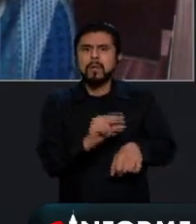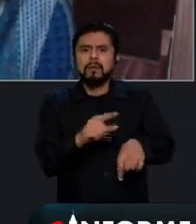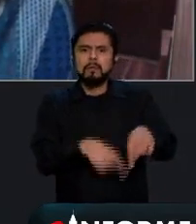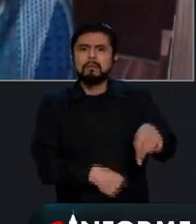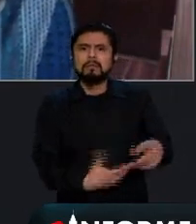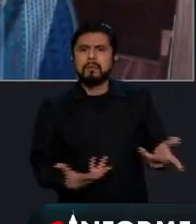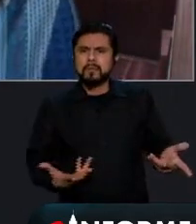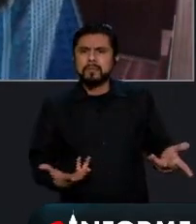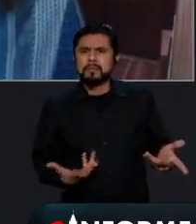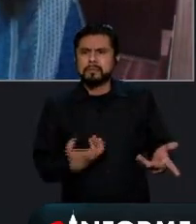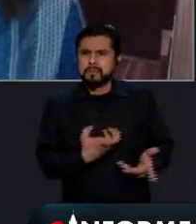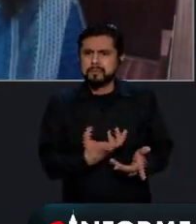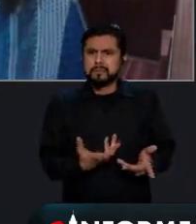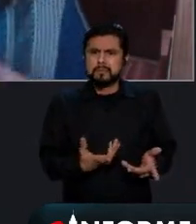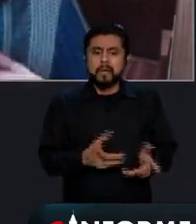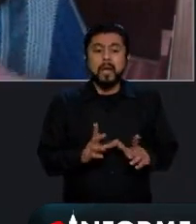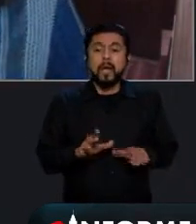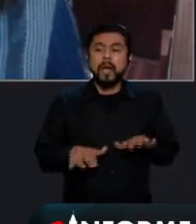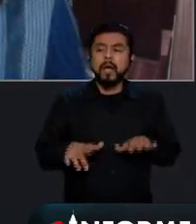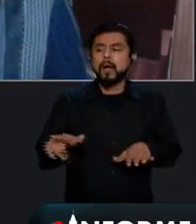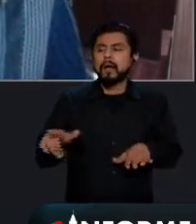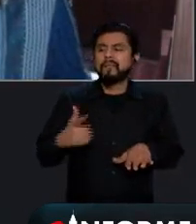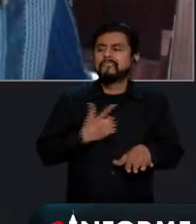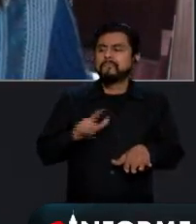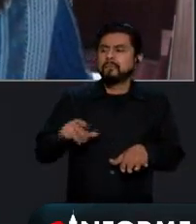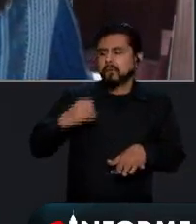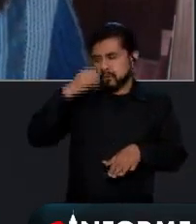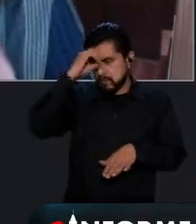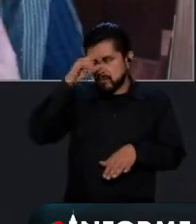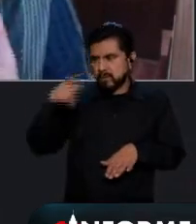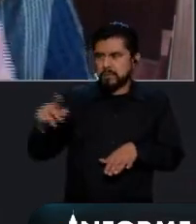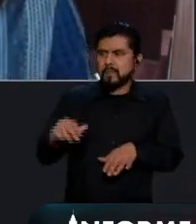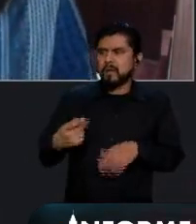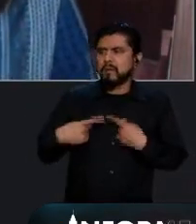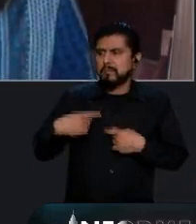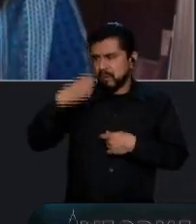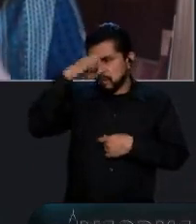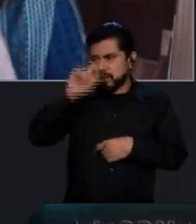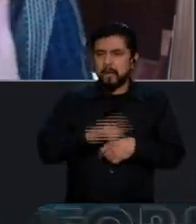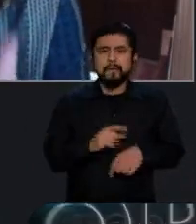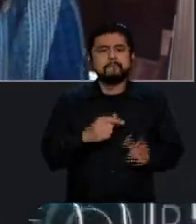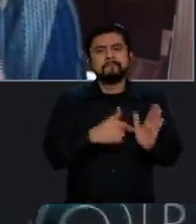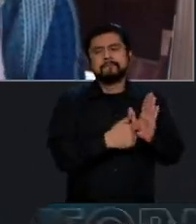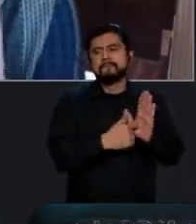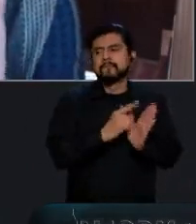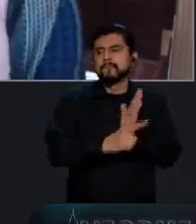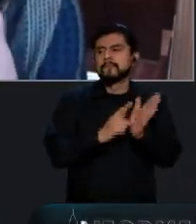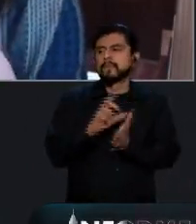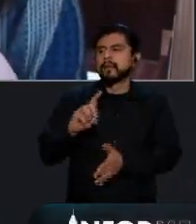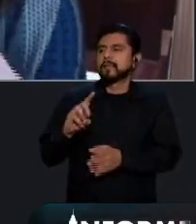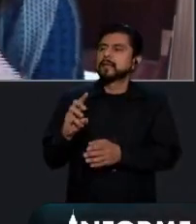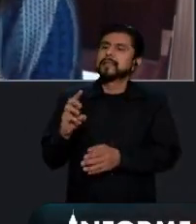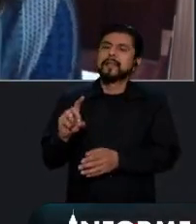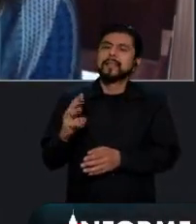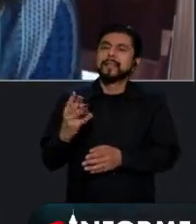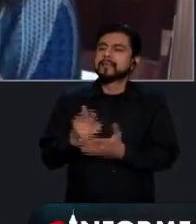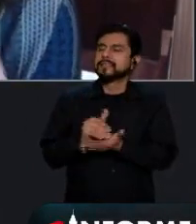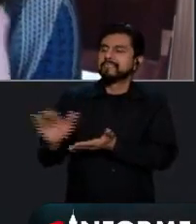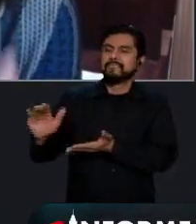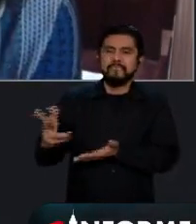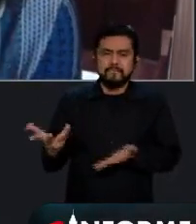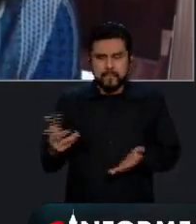tenga esa rigidez. Al final de cuentas, nuestro momento histórico llamaría a este acto, digamos, que